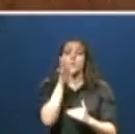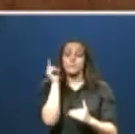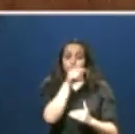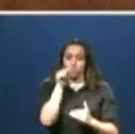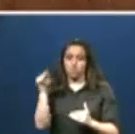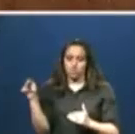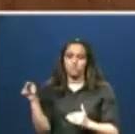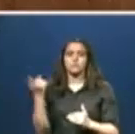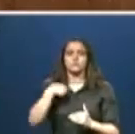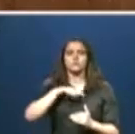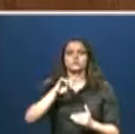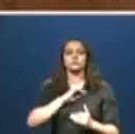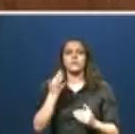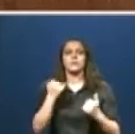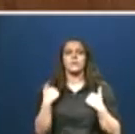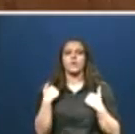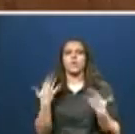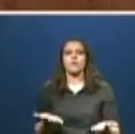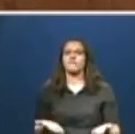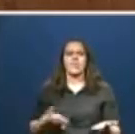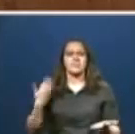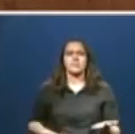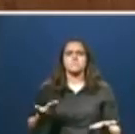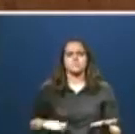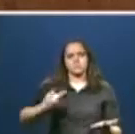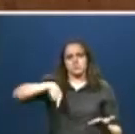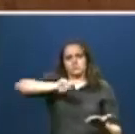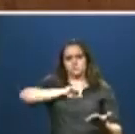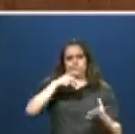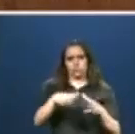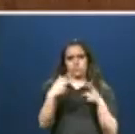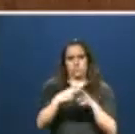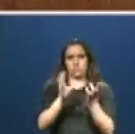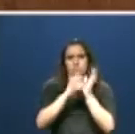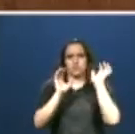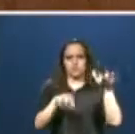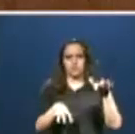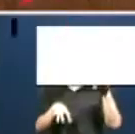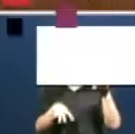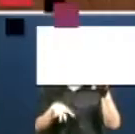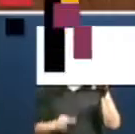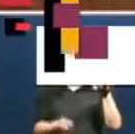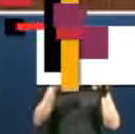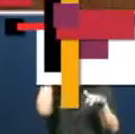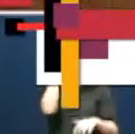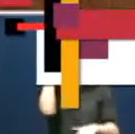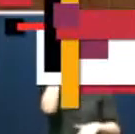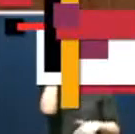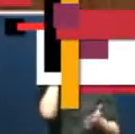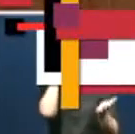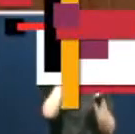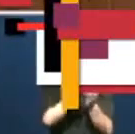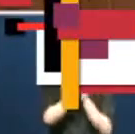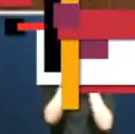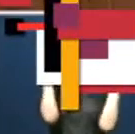debemos tener confianza más que nunca en nosotros mismos desde la convicción de que con esfuerzos y sacrificios